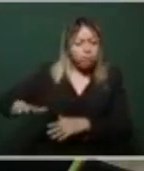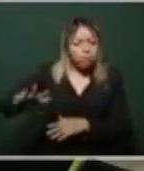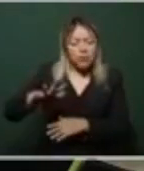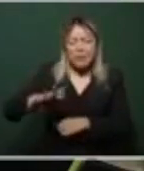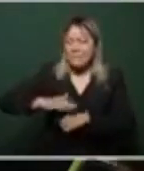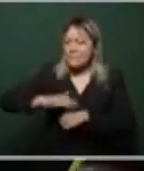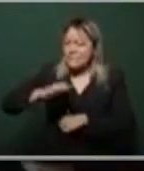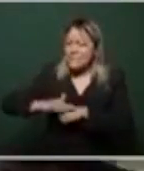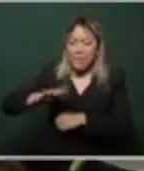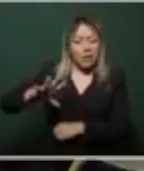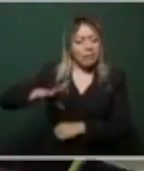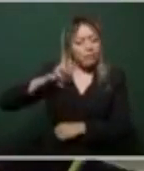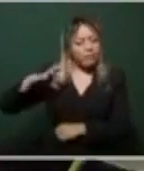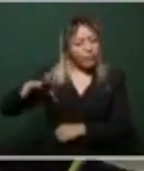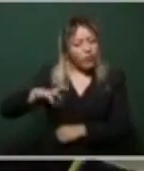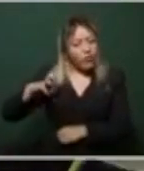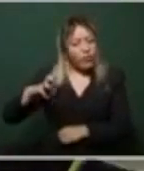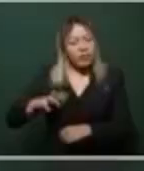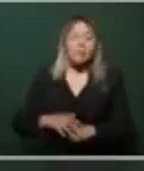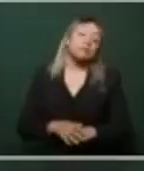mucho más.